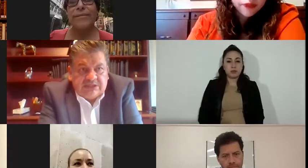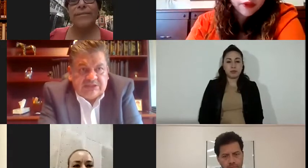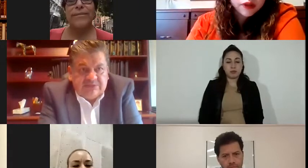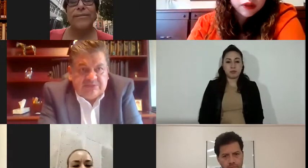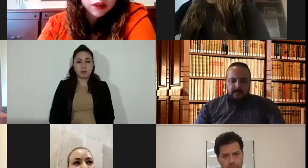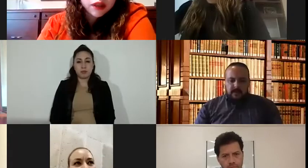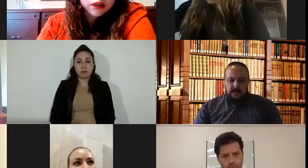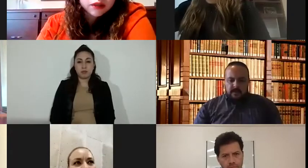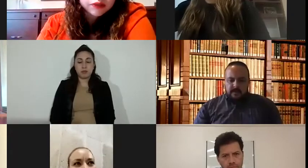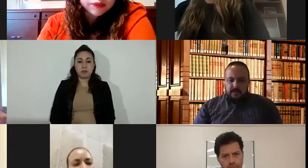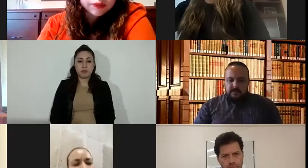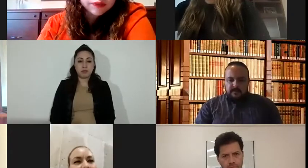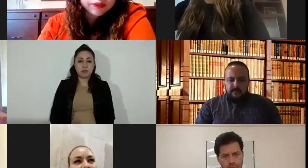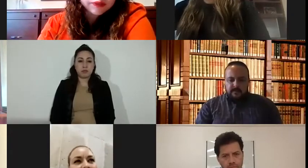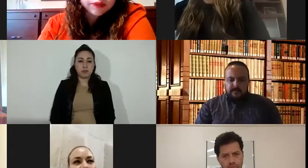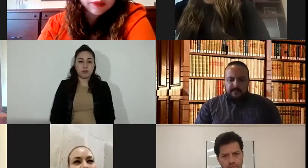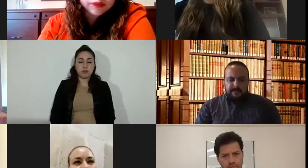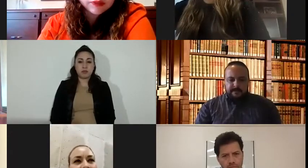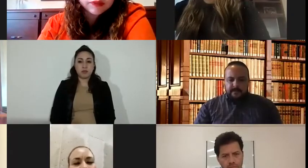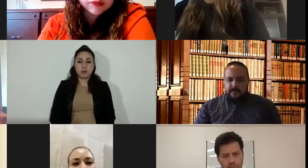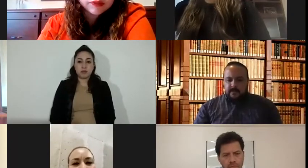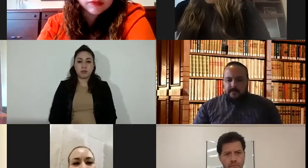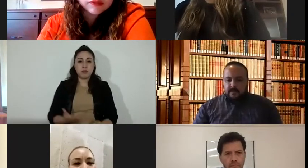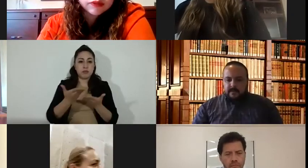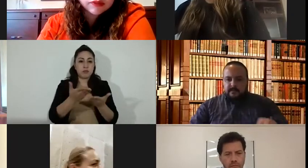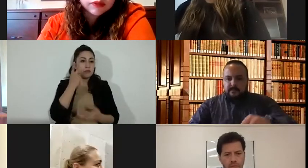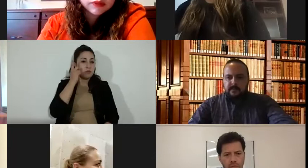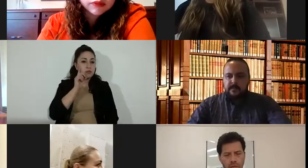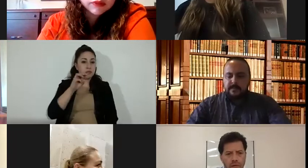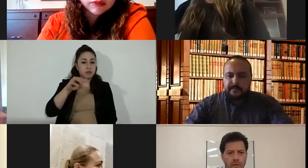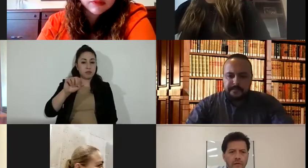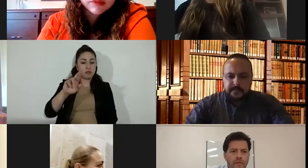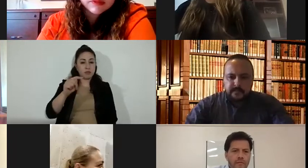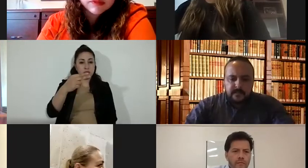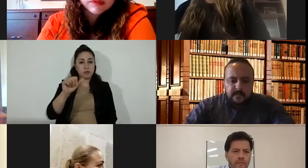Sí, gracias, diputado Ricardo Rubio. Sí, diputada Marta Ávila.